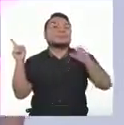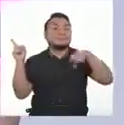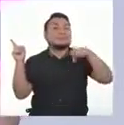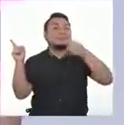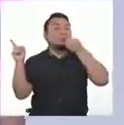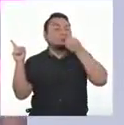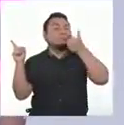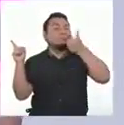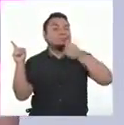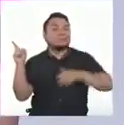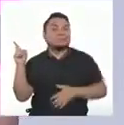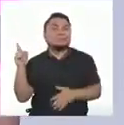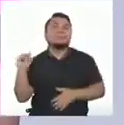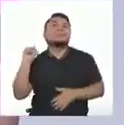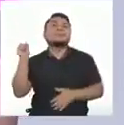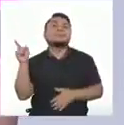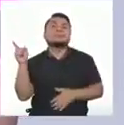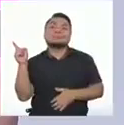¡Sí!